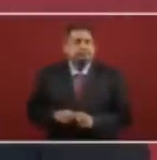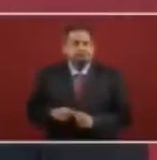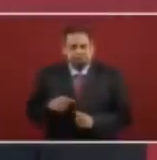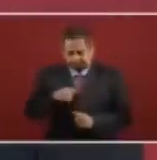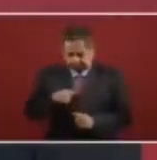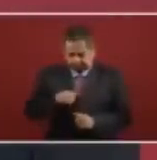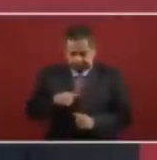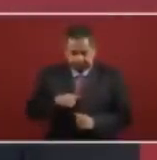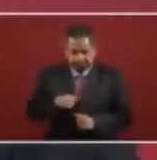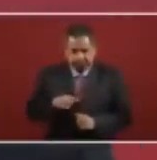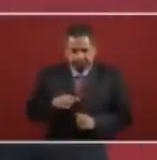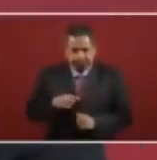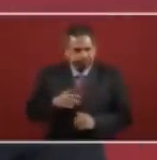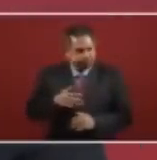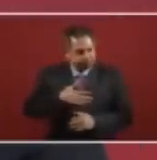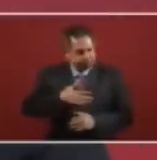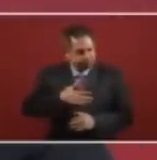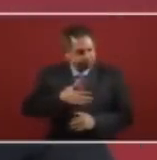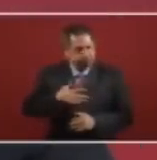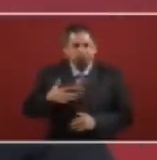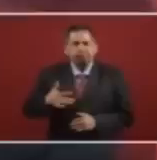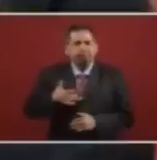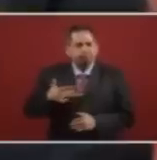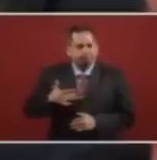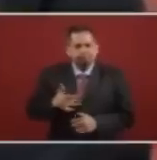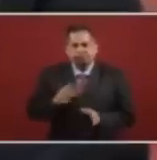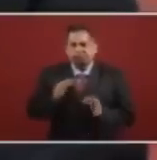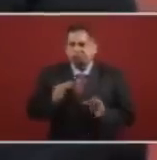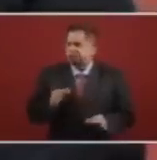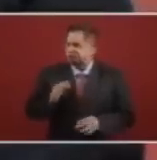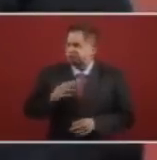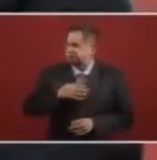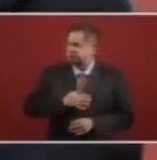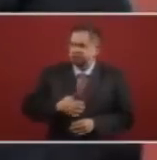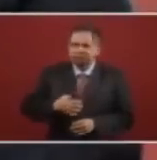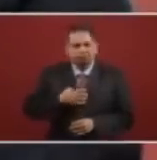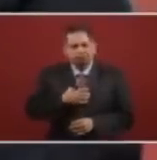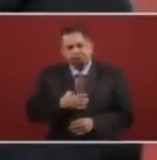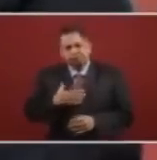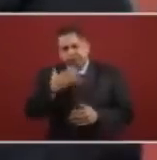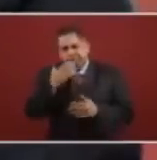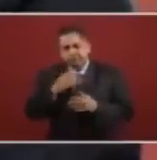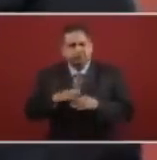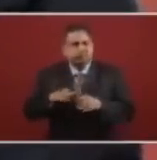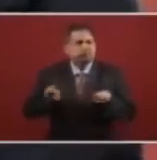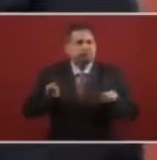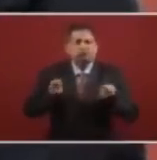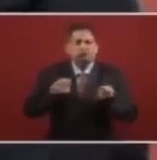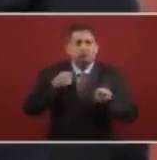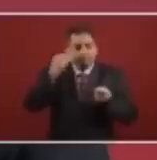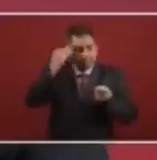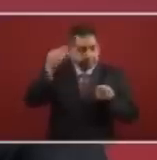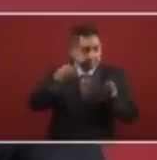la dicha enorme de y gobernar en un tiempo